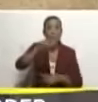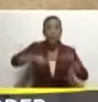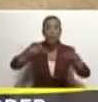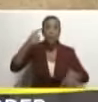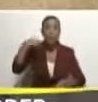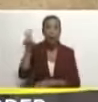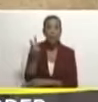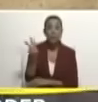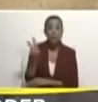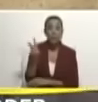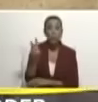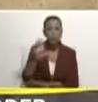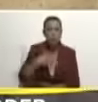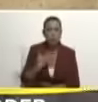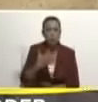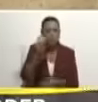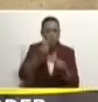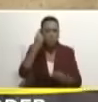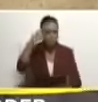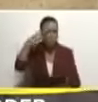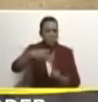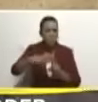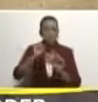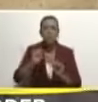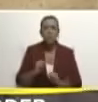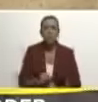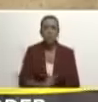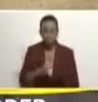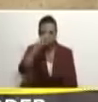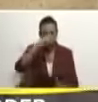es muy positivo,